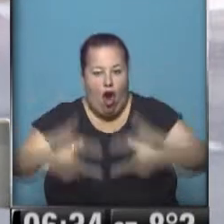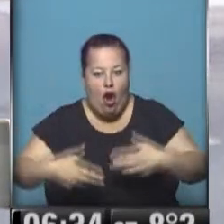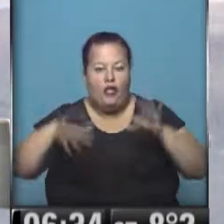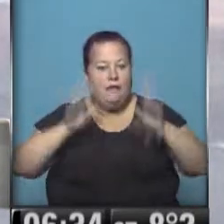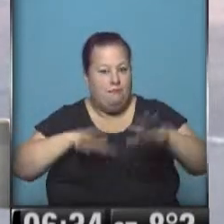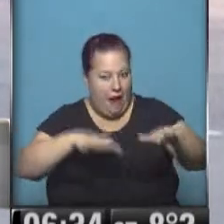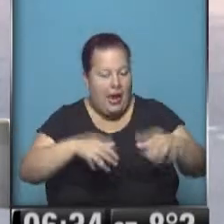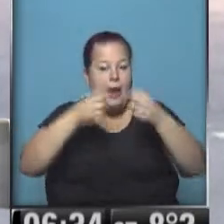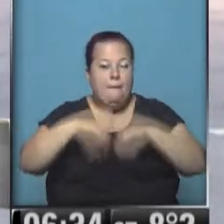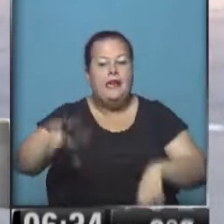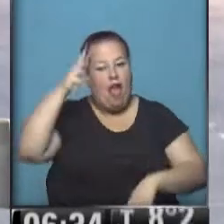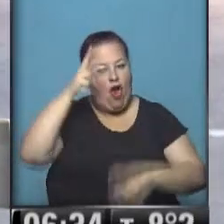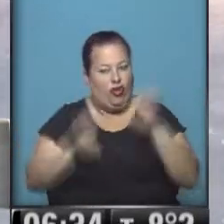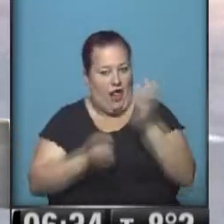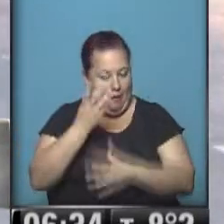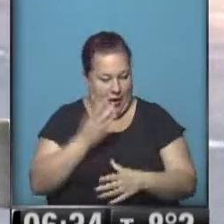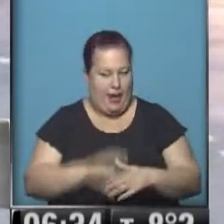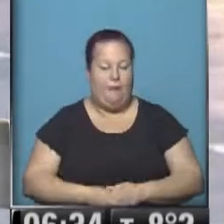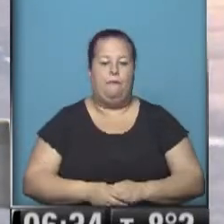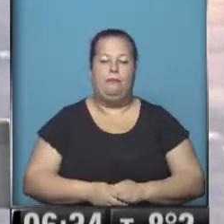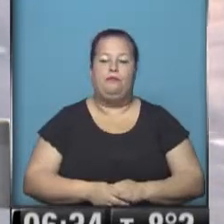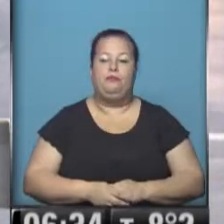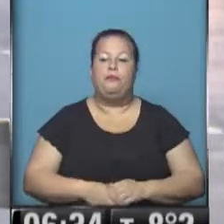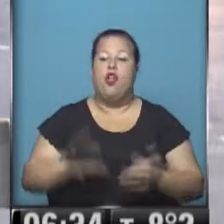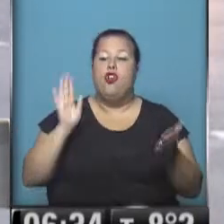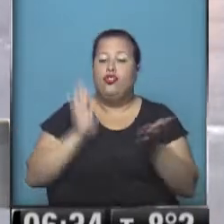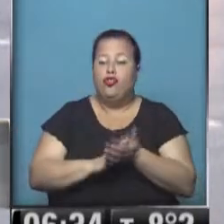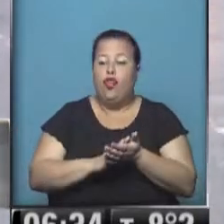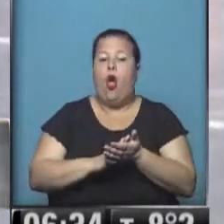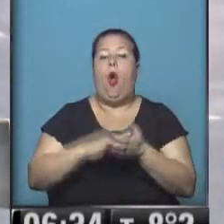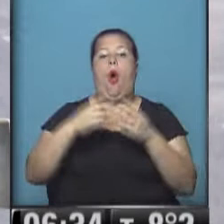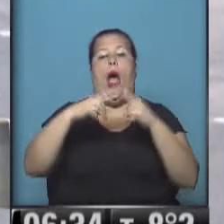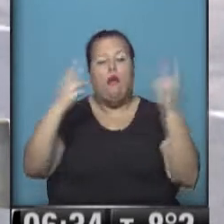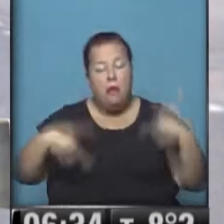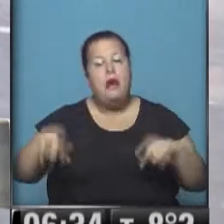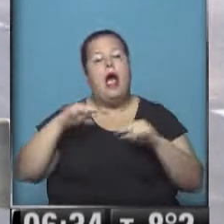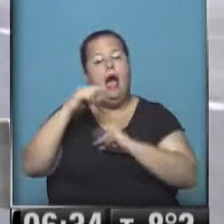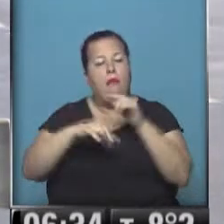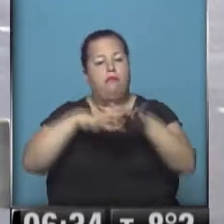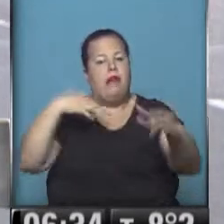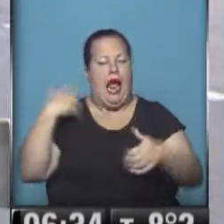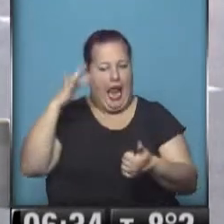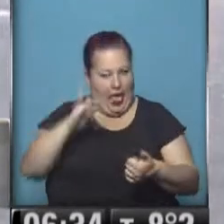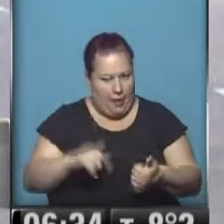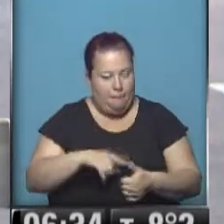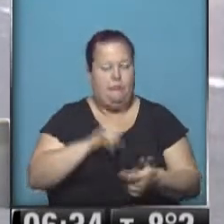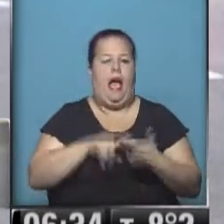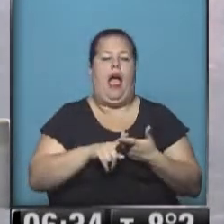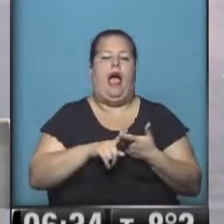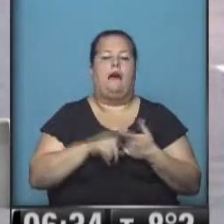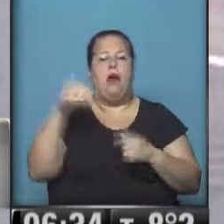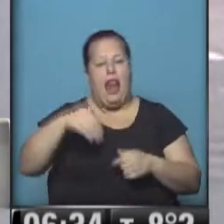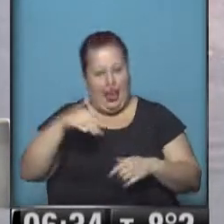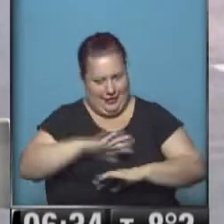a partir de las 8 de la mañana en cuanto al resto los ingresos se ven se incrementa la avenida general paz carbón